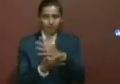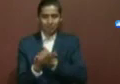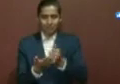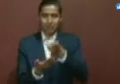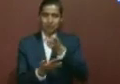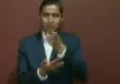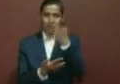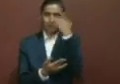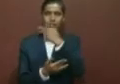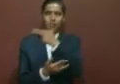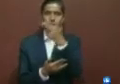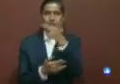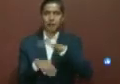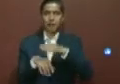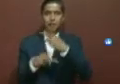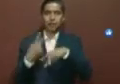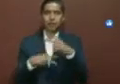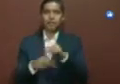ocupación.